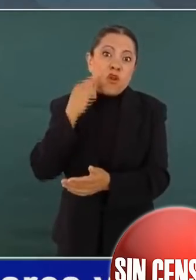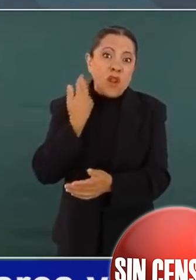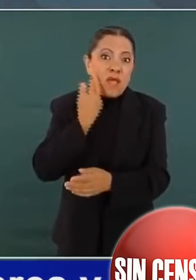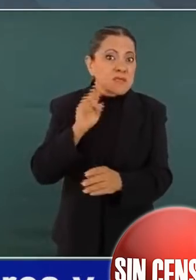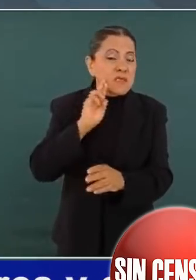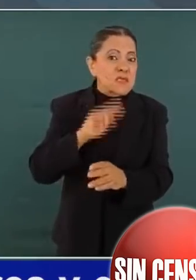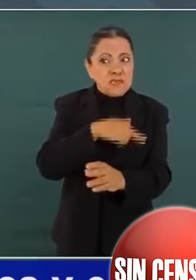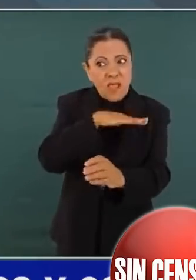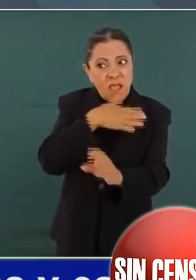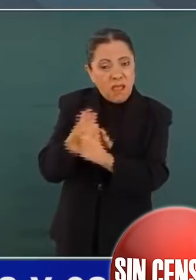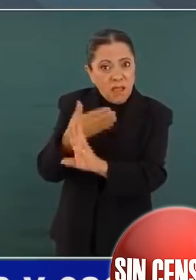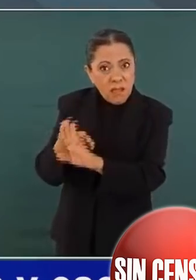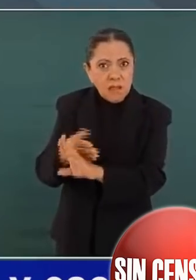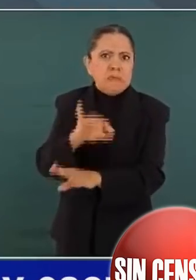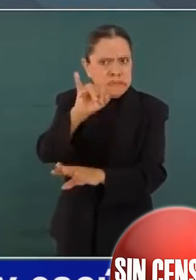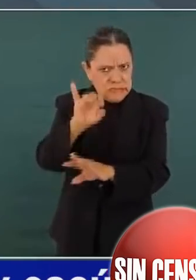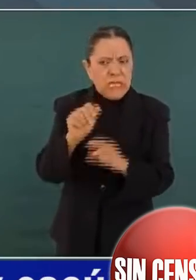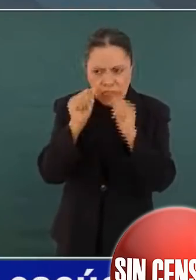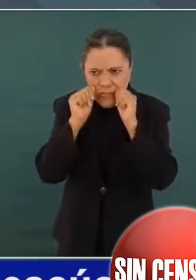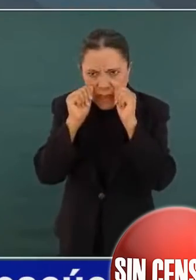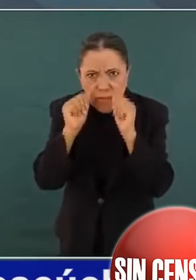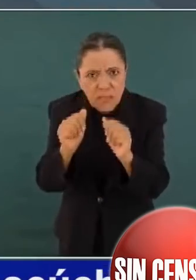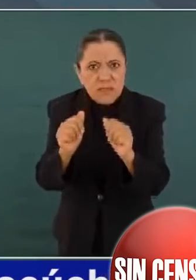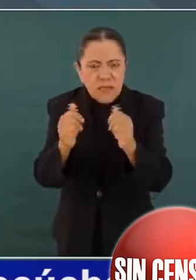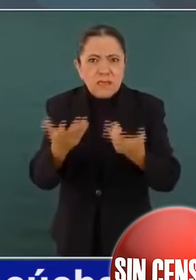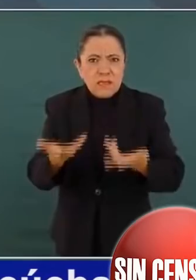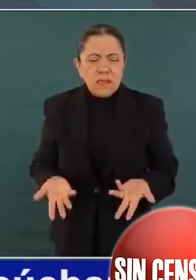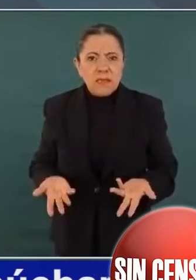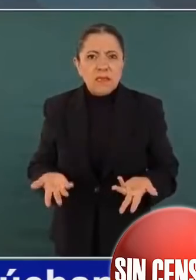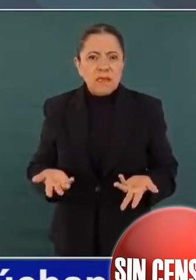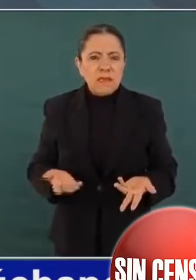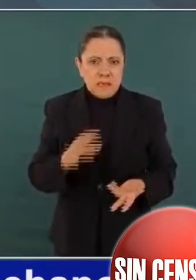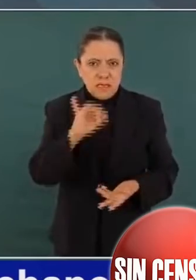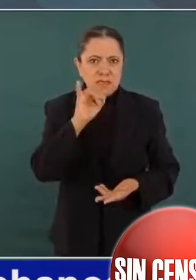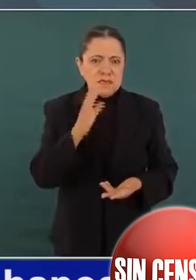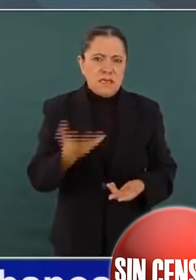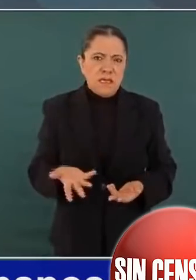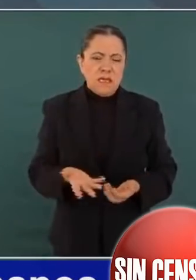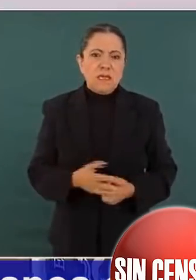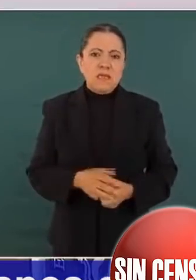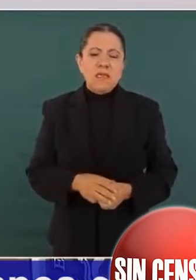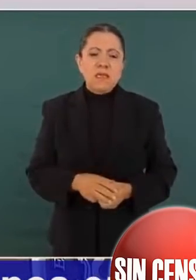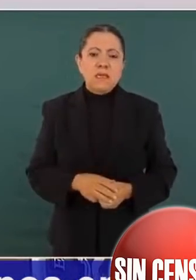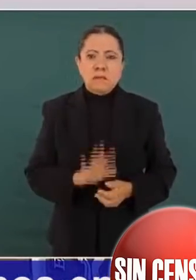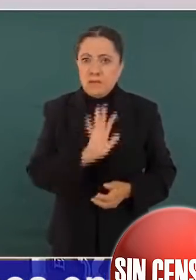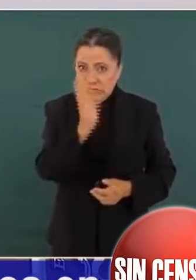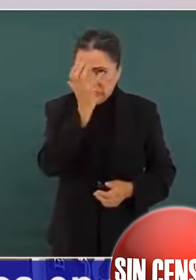Claro que se va a atender, incluso en serio,